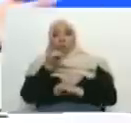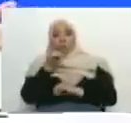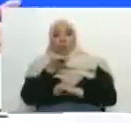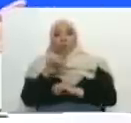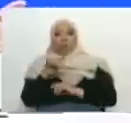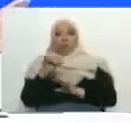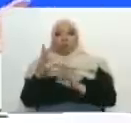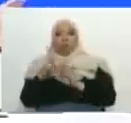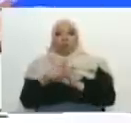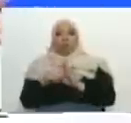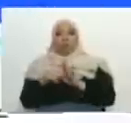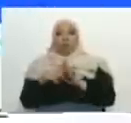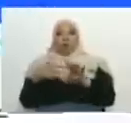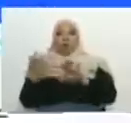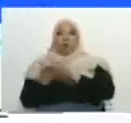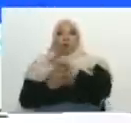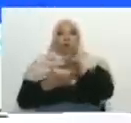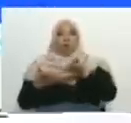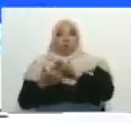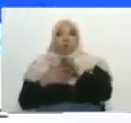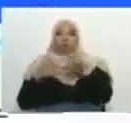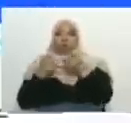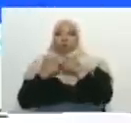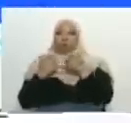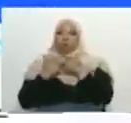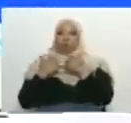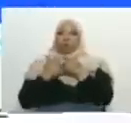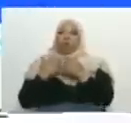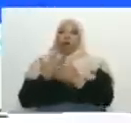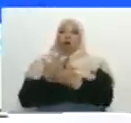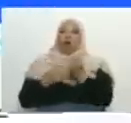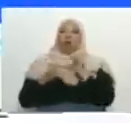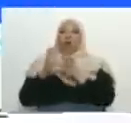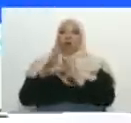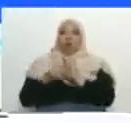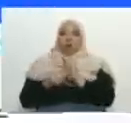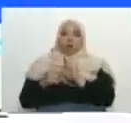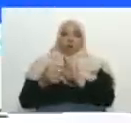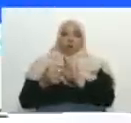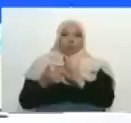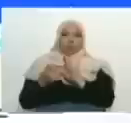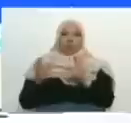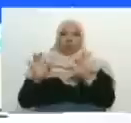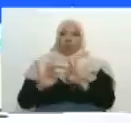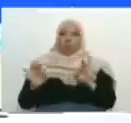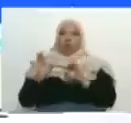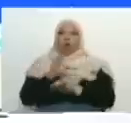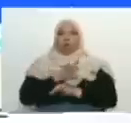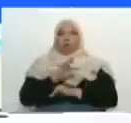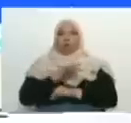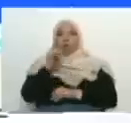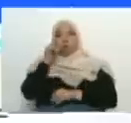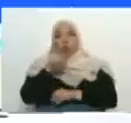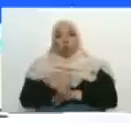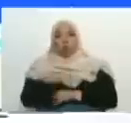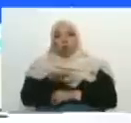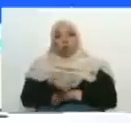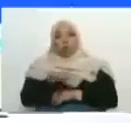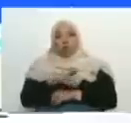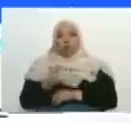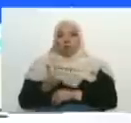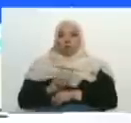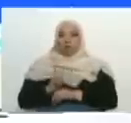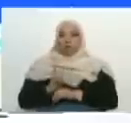con una organización criminal para despojar esos activos que no le pertenece al gobierno de los Estados